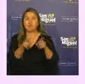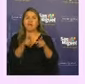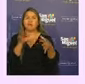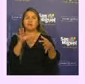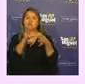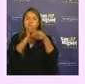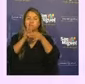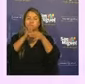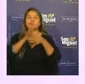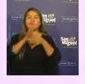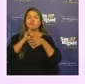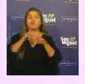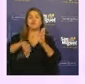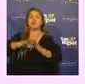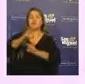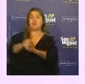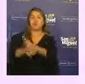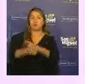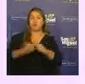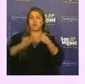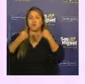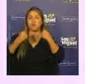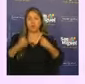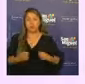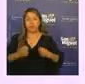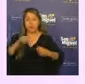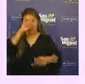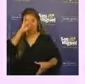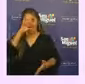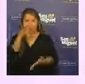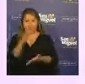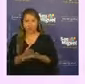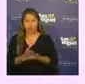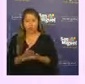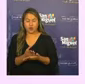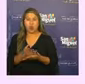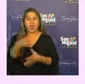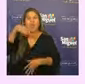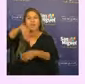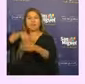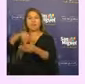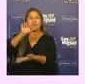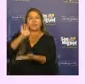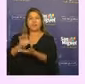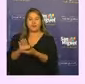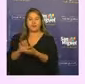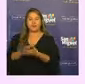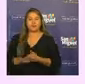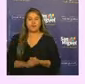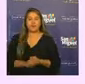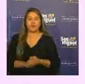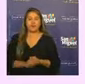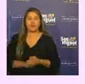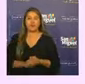tener más poder de decisión dentro del aparato estatal.